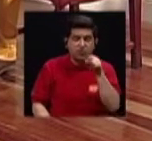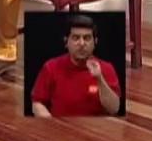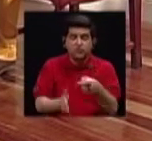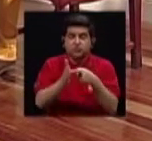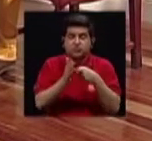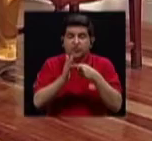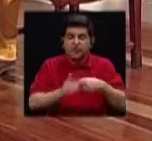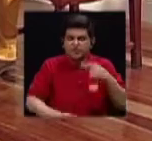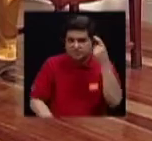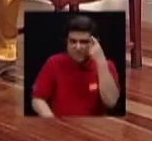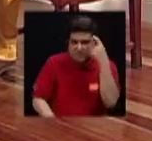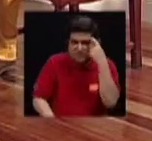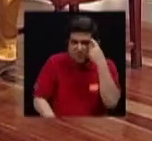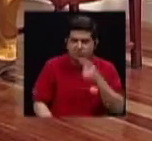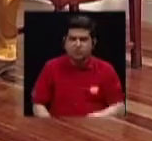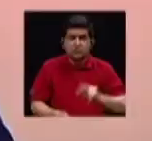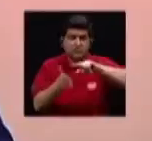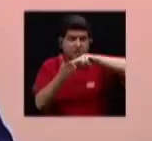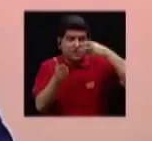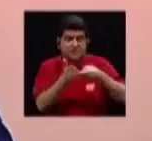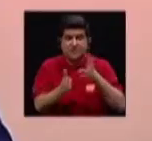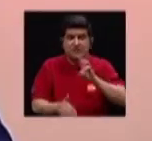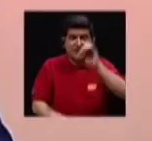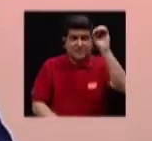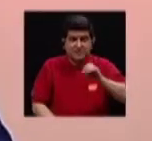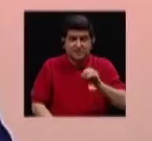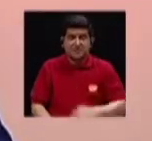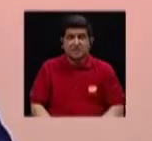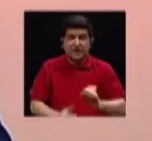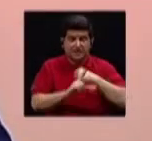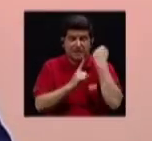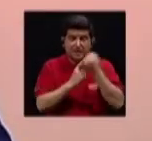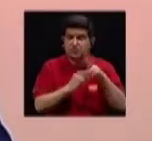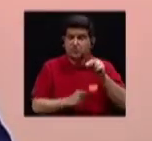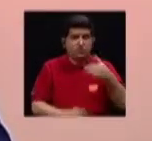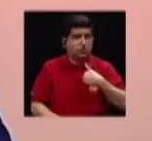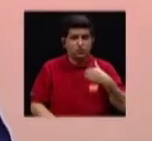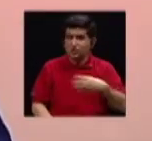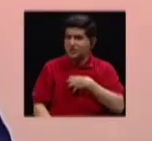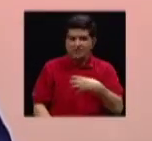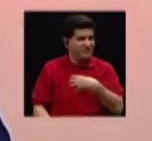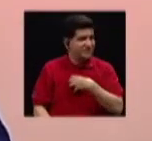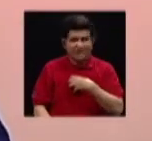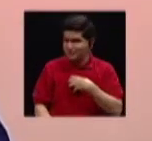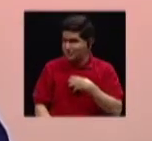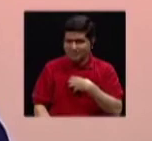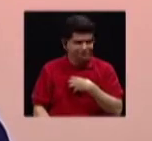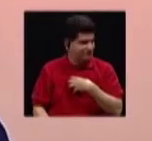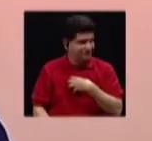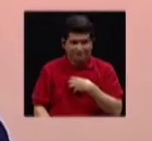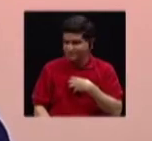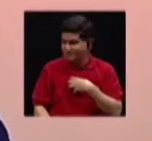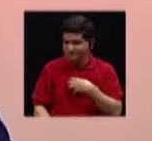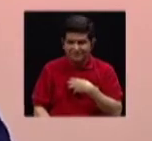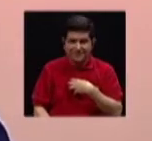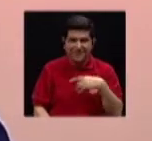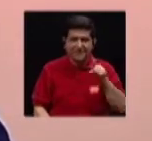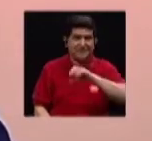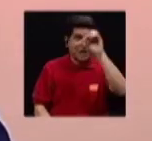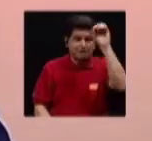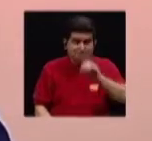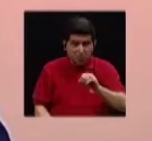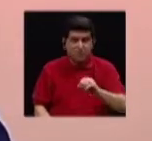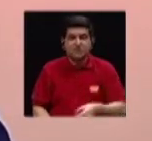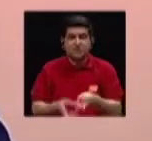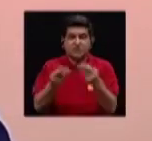requerimientos. Uh-huh. Y significa que el 60% de los asuntos no van a tener apelación. Y significa que el 100% se resolvió